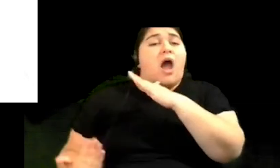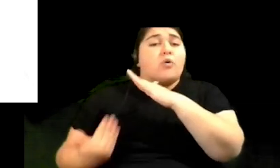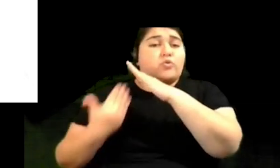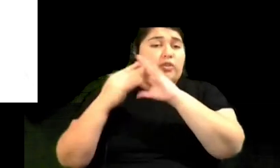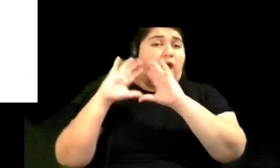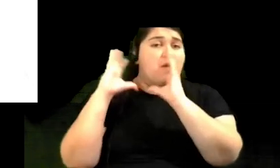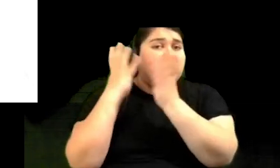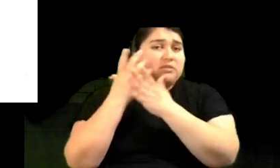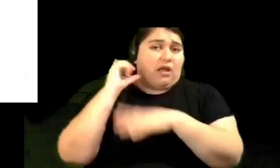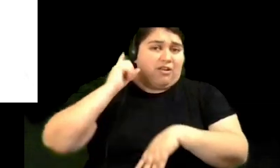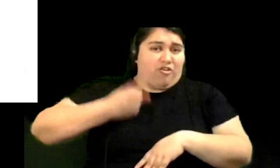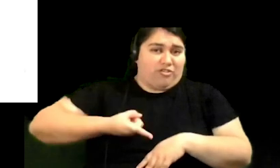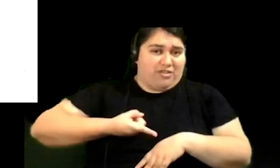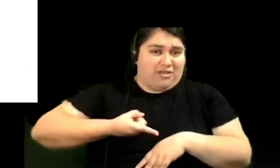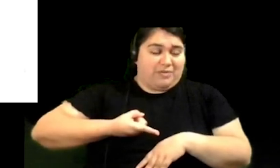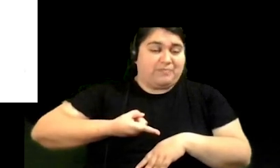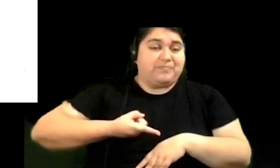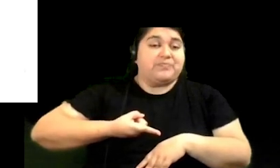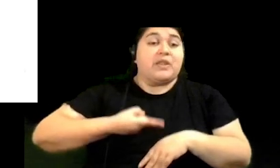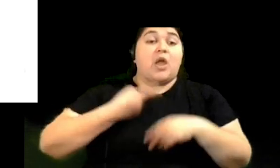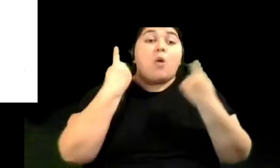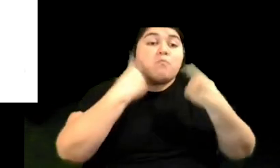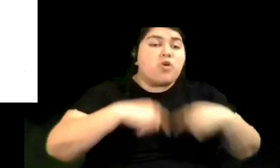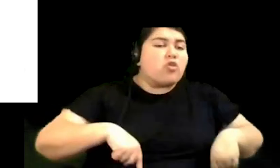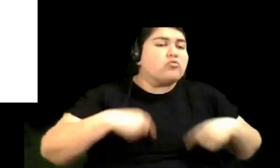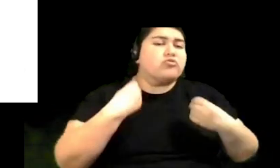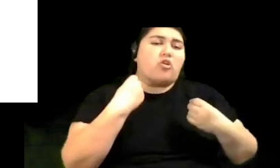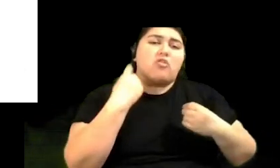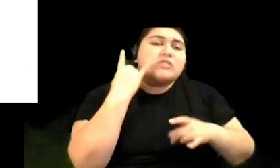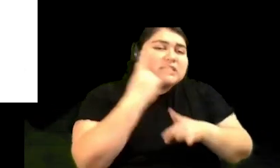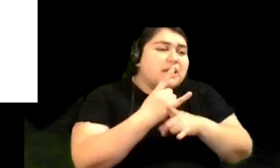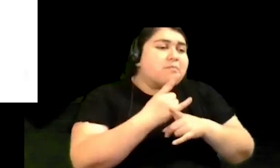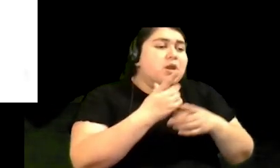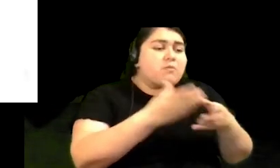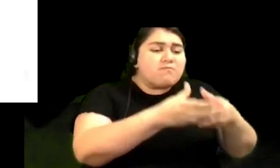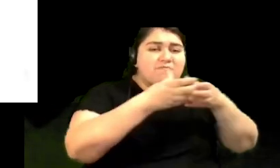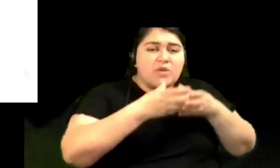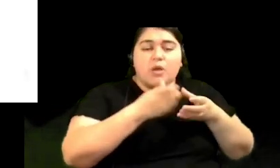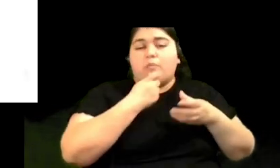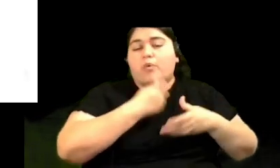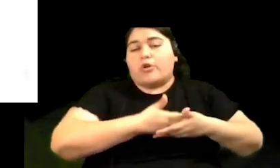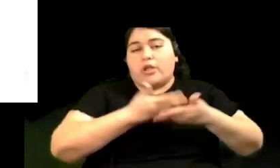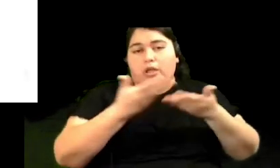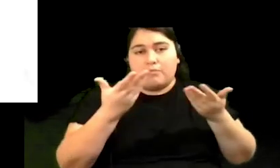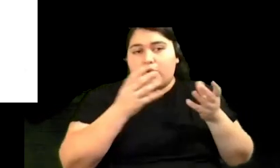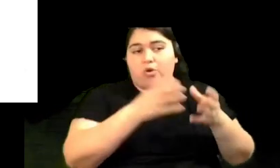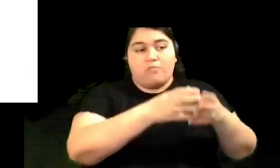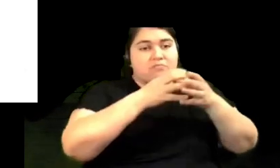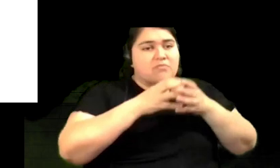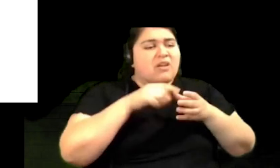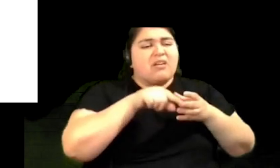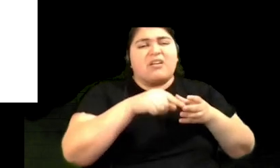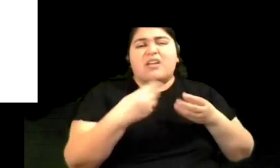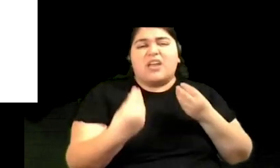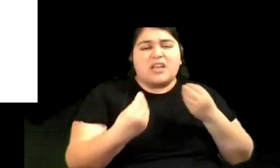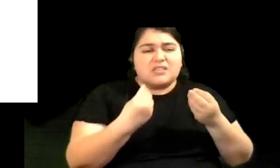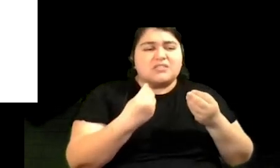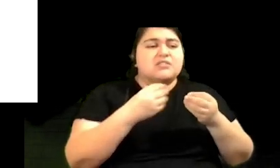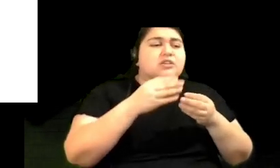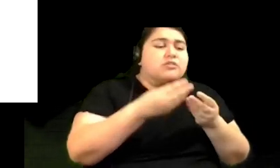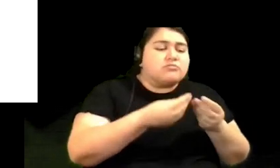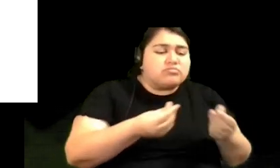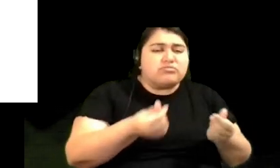ambientales. Los de productos, va a decir, en cada producto, por ejemplo, ¿qué máximo puede tener de sulfuro o de otro